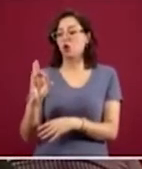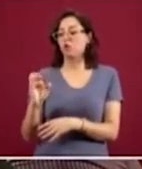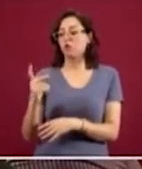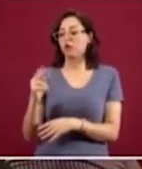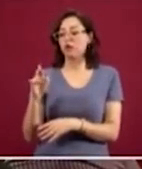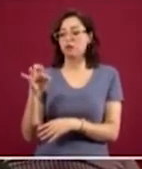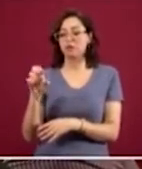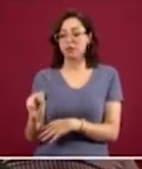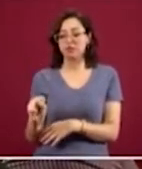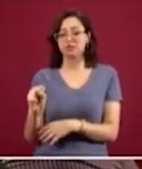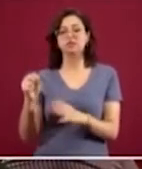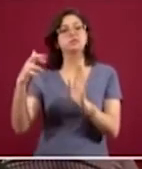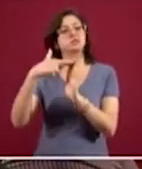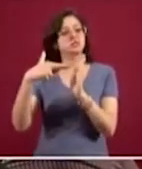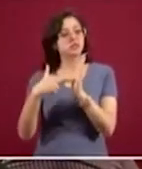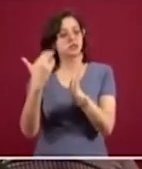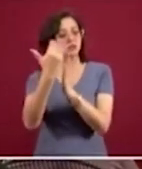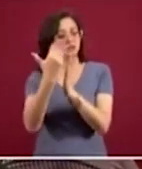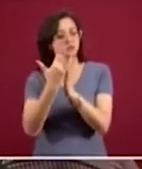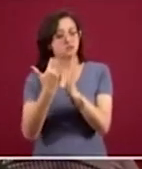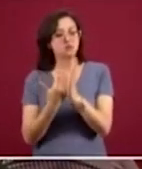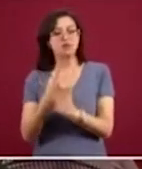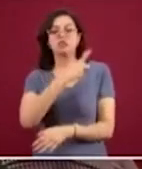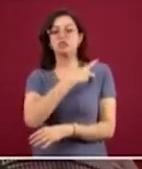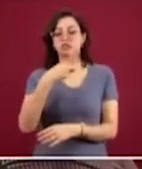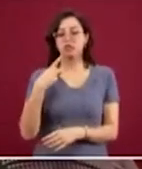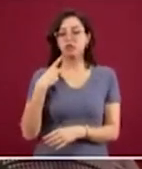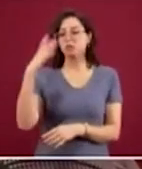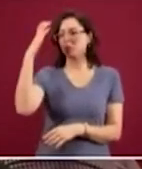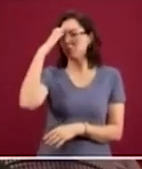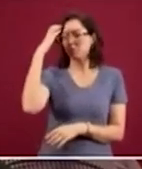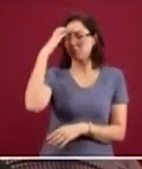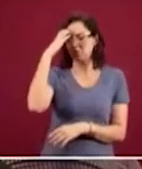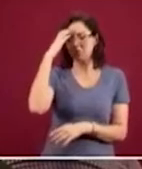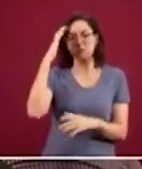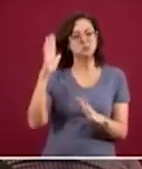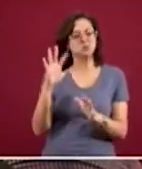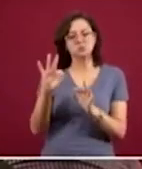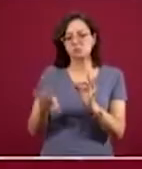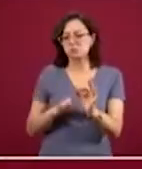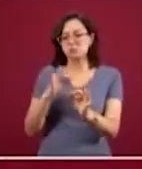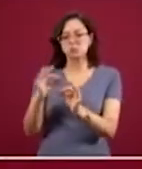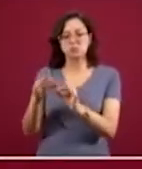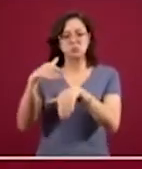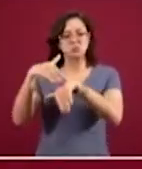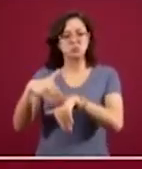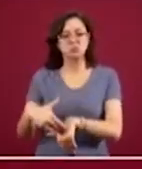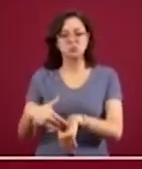conocen o deben conocer estos procedimientos y seguirlos